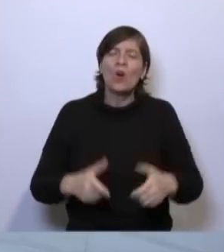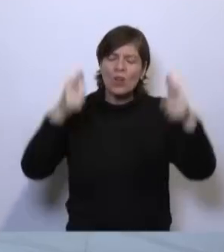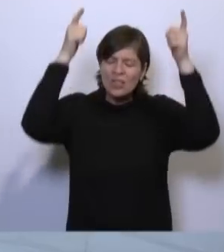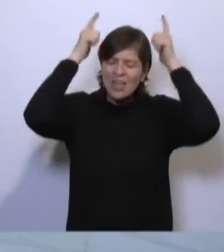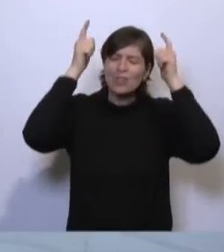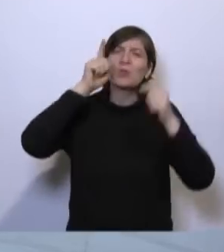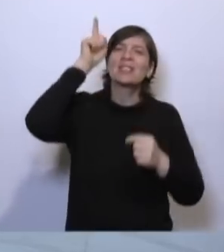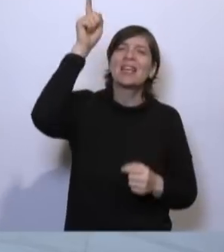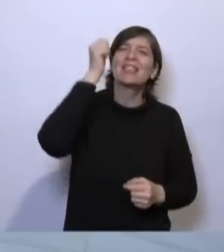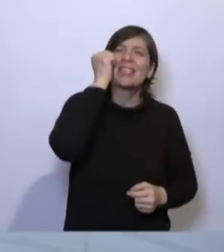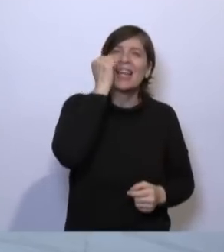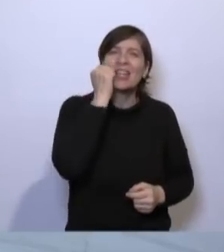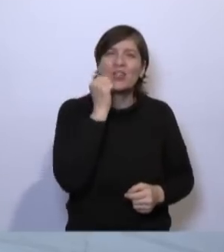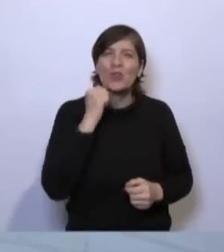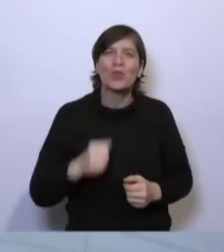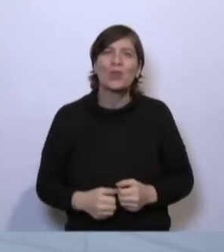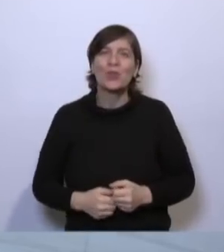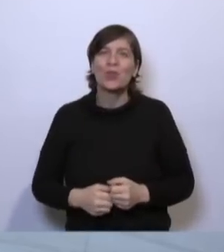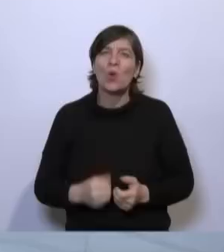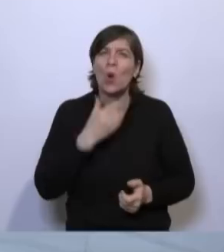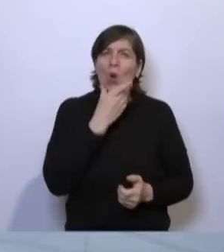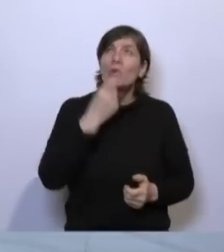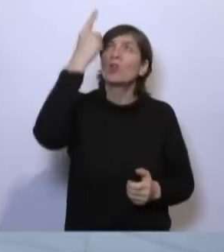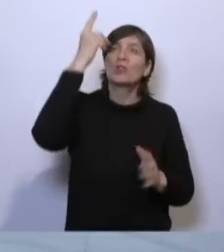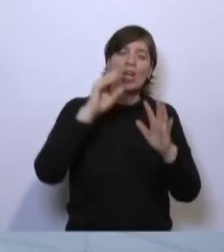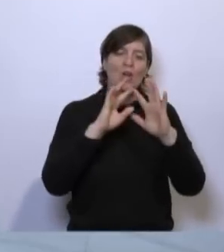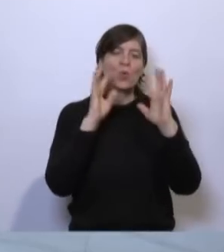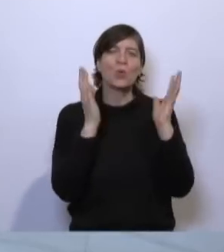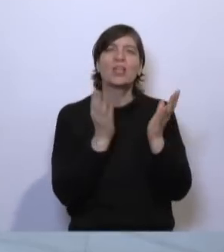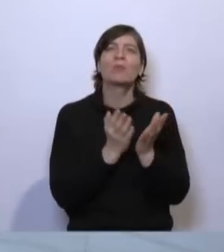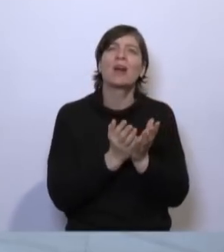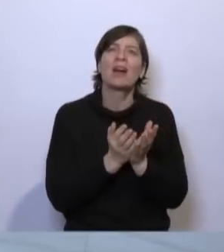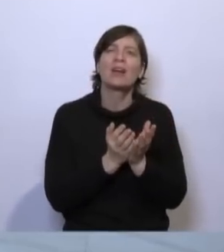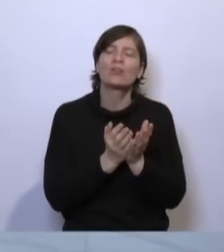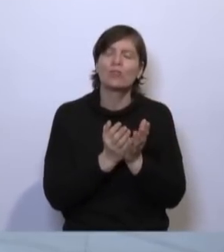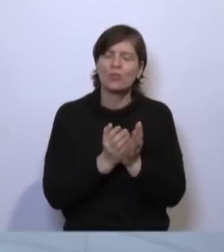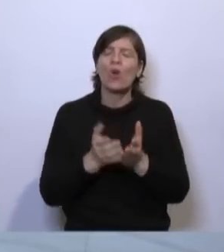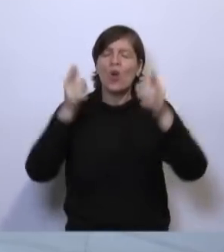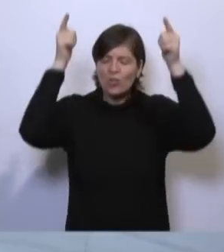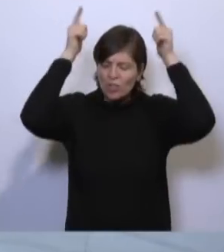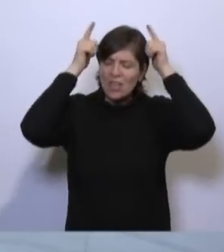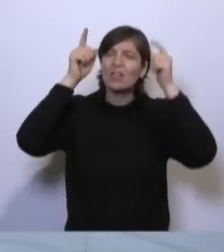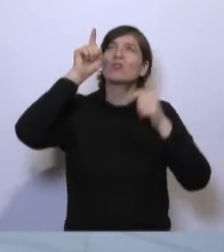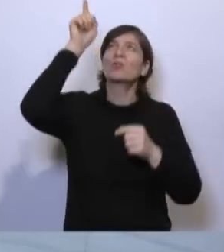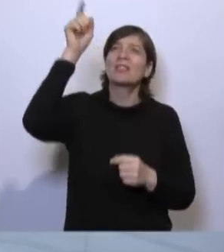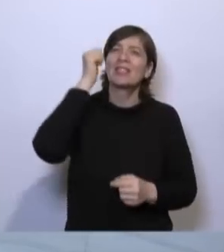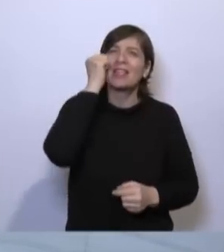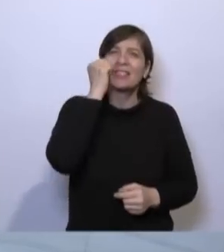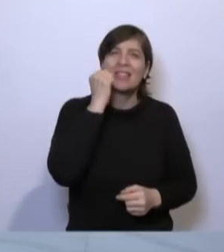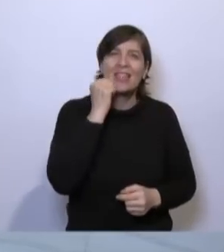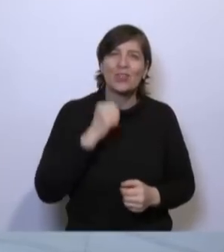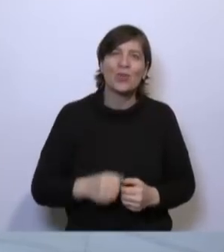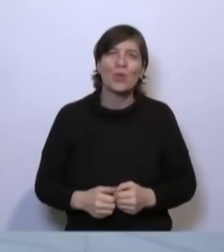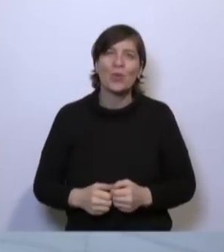santo, santo es el Señor, Dios del universo, santo es